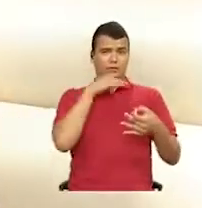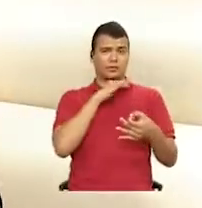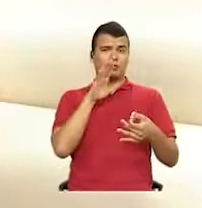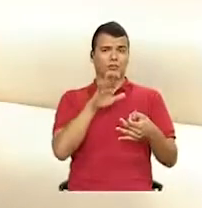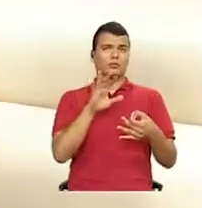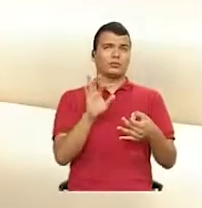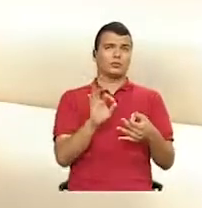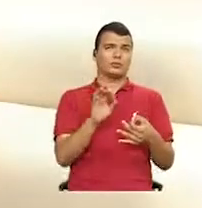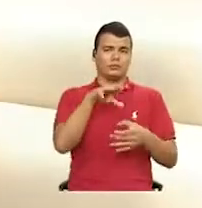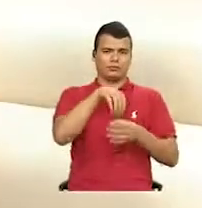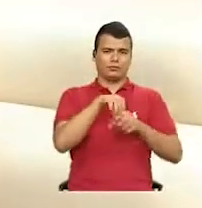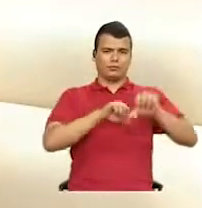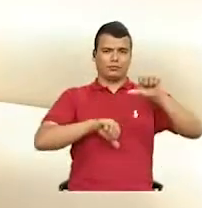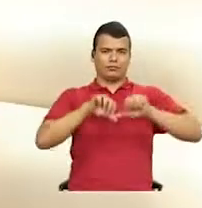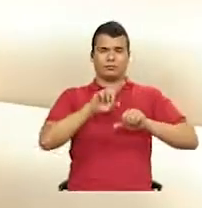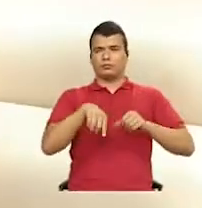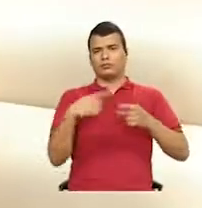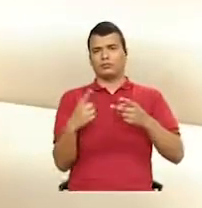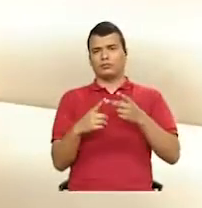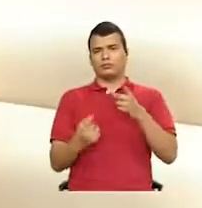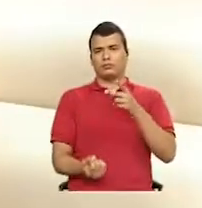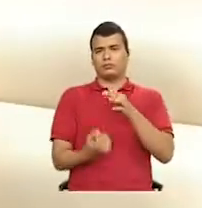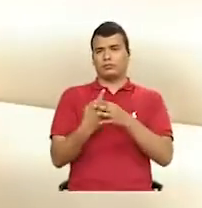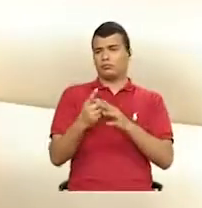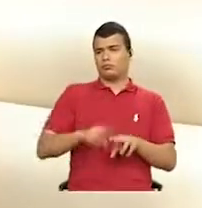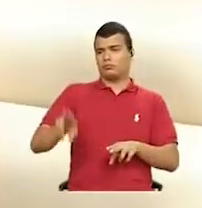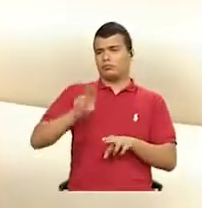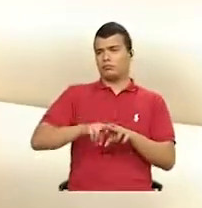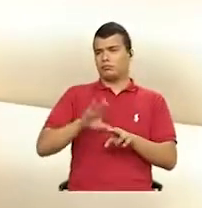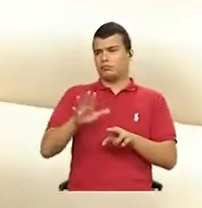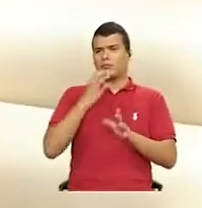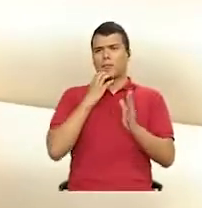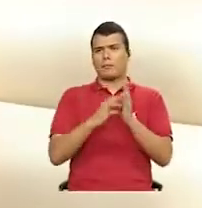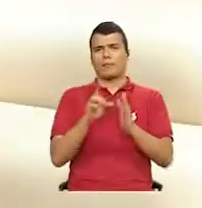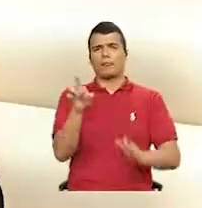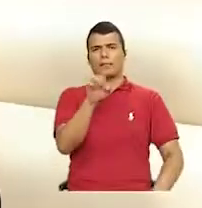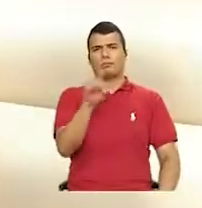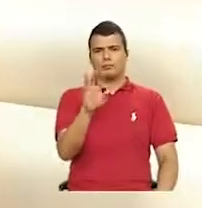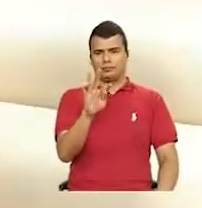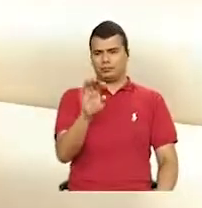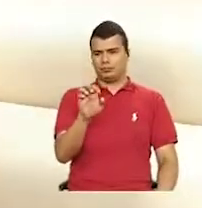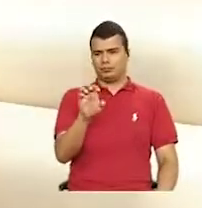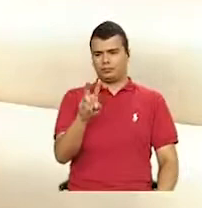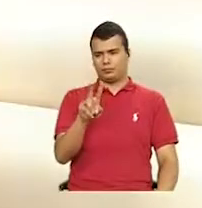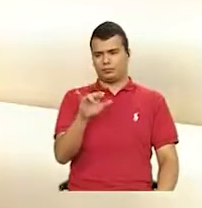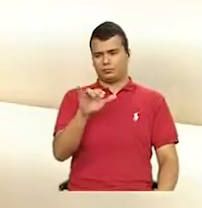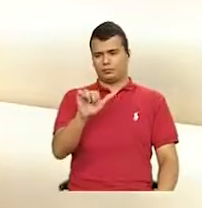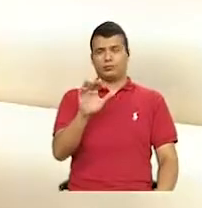o de síntesis química y los que son de origen natural, como por ejemplo la stevia. Ok. Ahora bien,